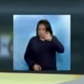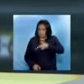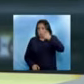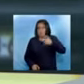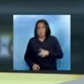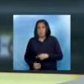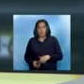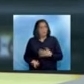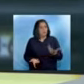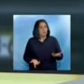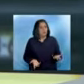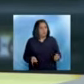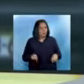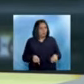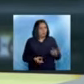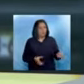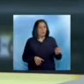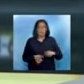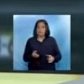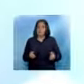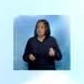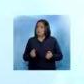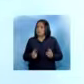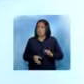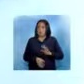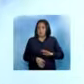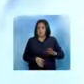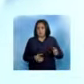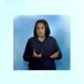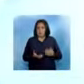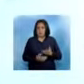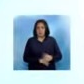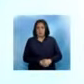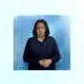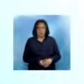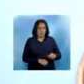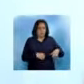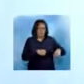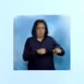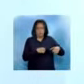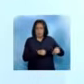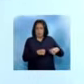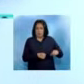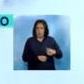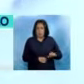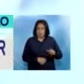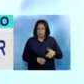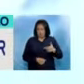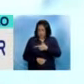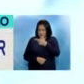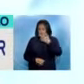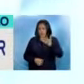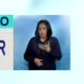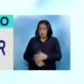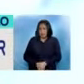sicarios. Esto mientras hacía movilidad escolar. Una moto, alguien me ha disparado.